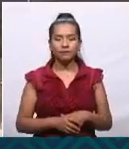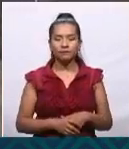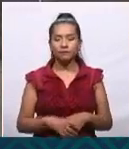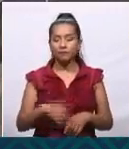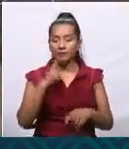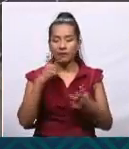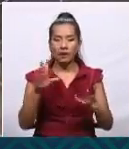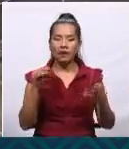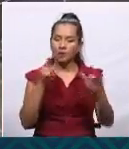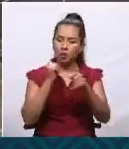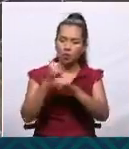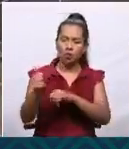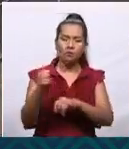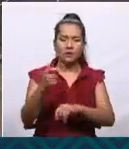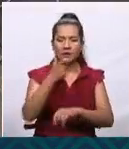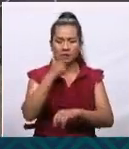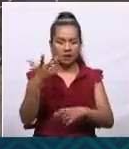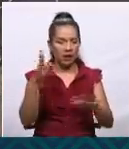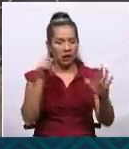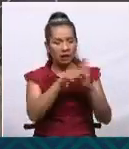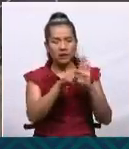A mí me han herido en el brazo,